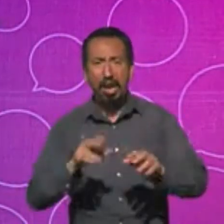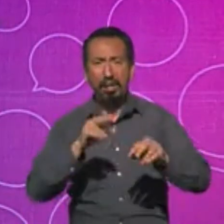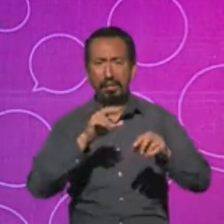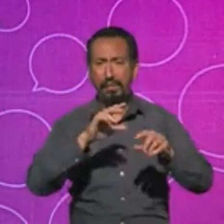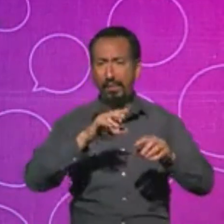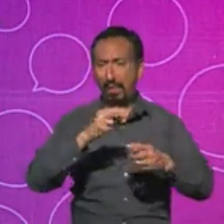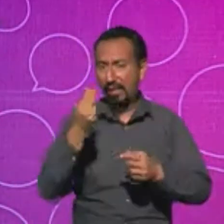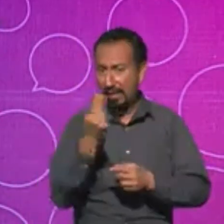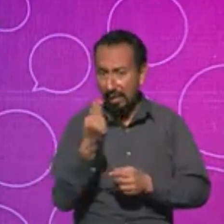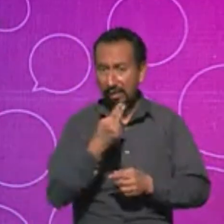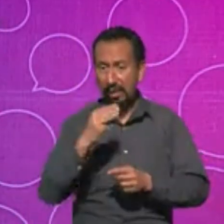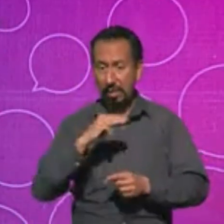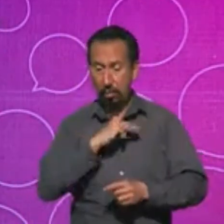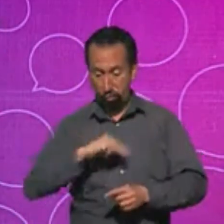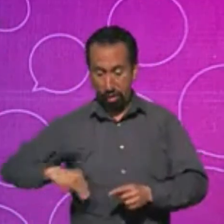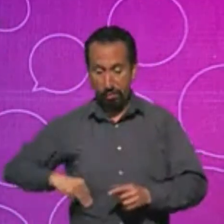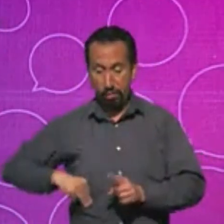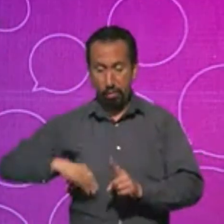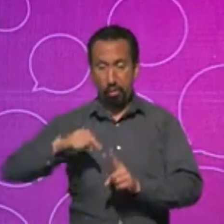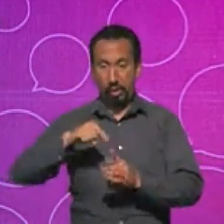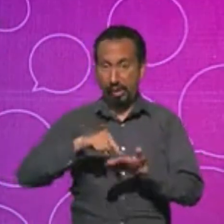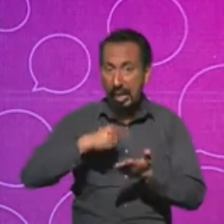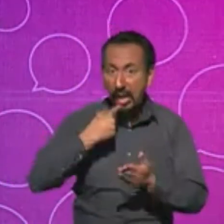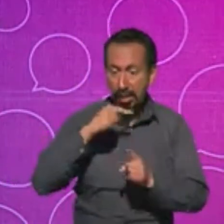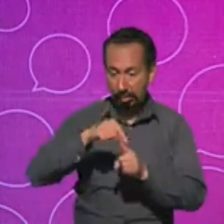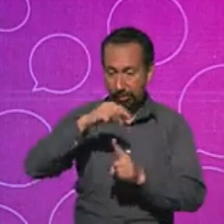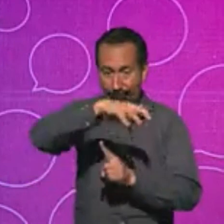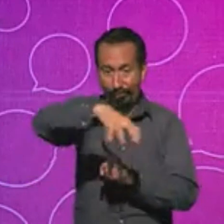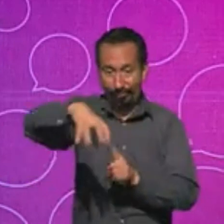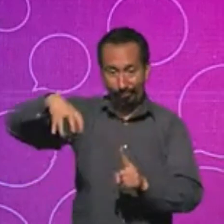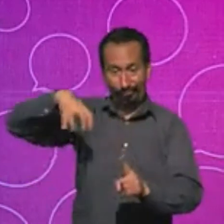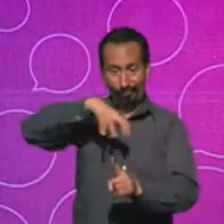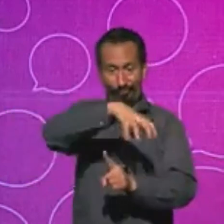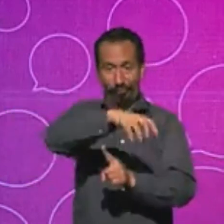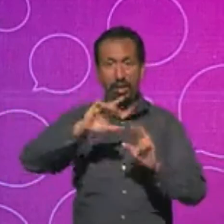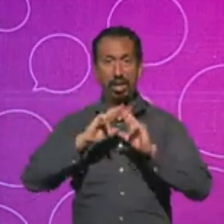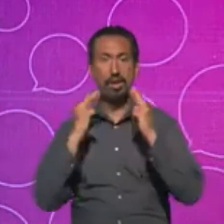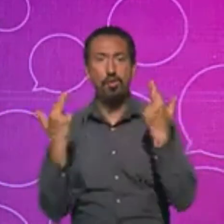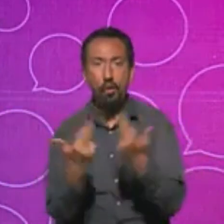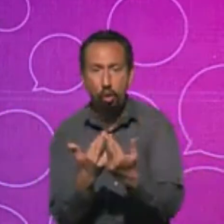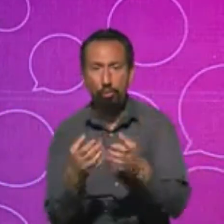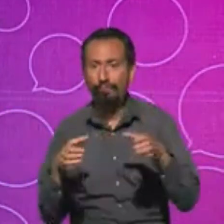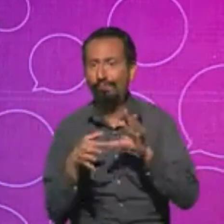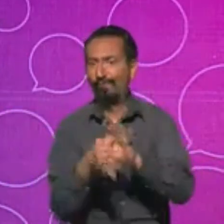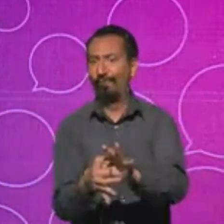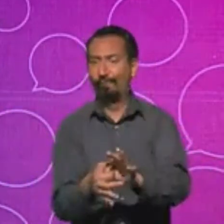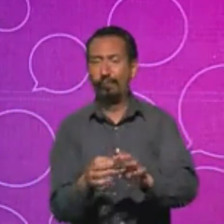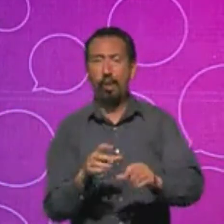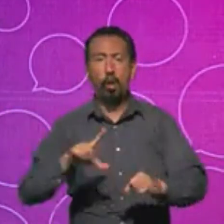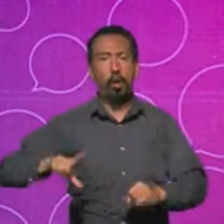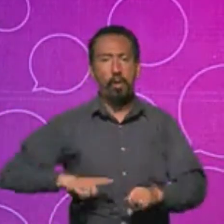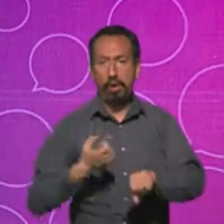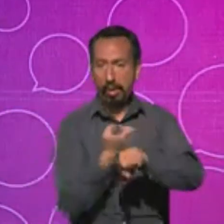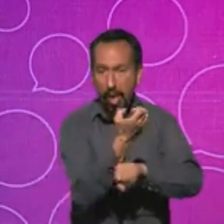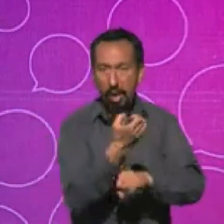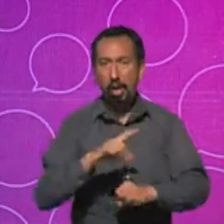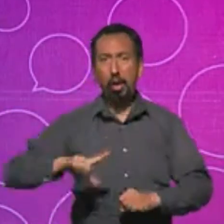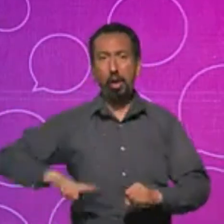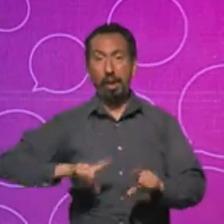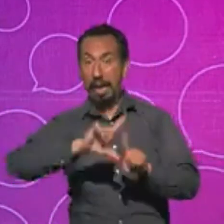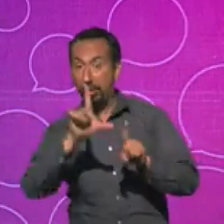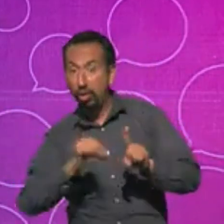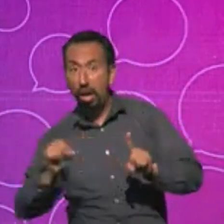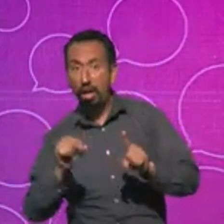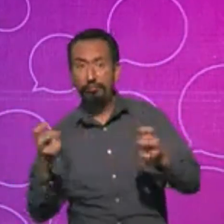distintos municipios de la zona metropolitana de Celaya junto con coordinación de gobierno del estado y Gobierno Federal necesitamos